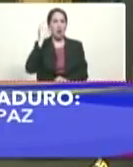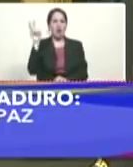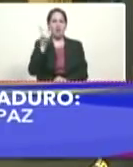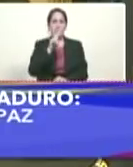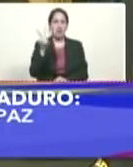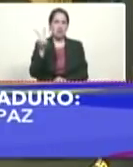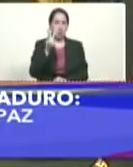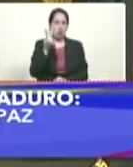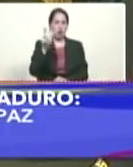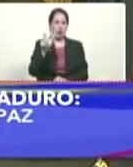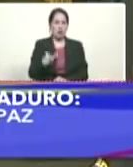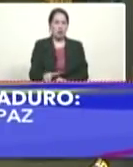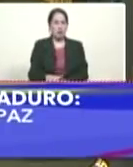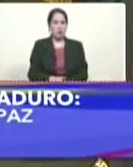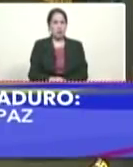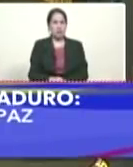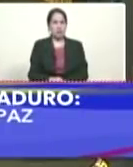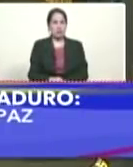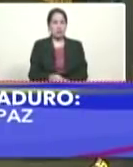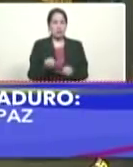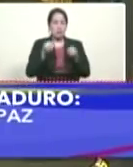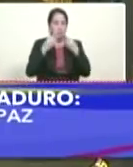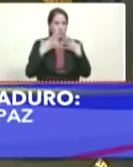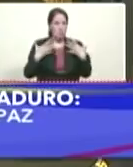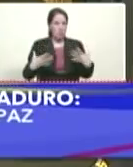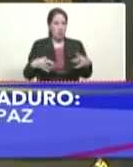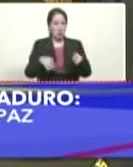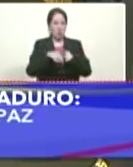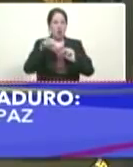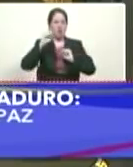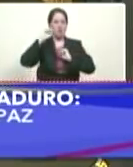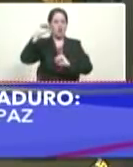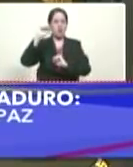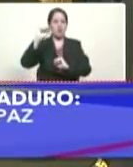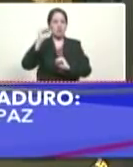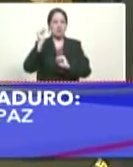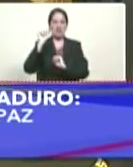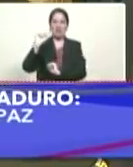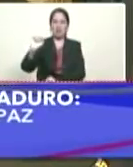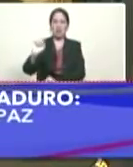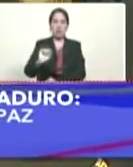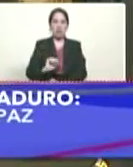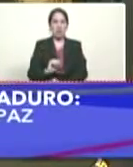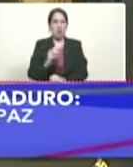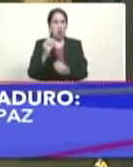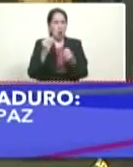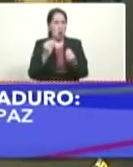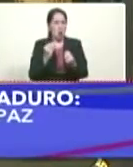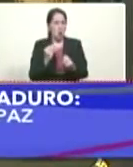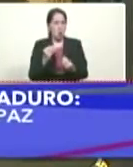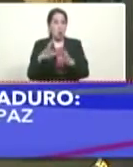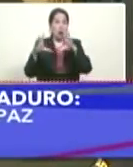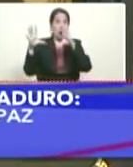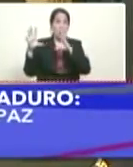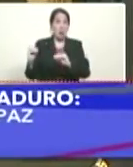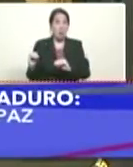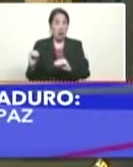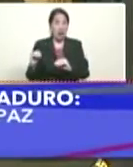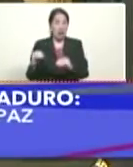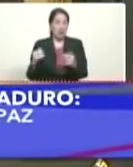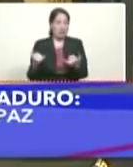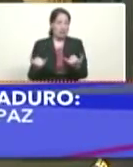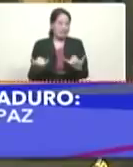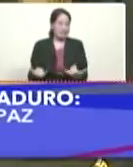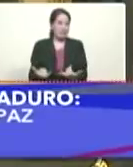pueblo venezolano que heroísmo tan hermoso este vídeo es cuando estaba el apagón crudo